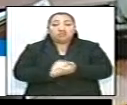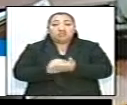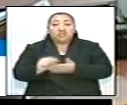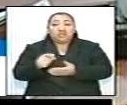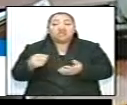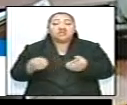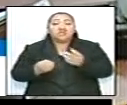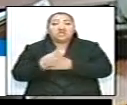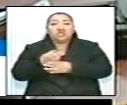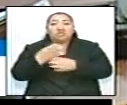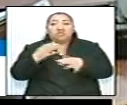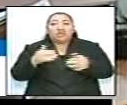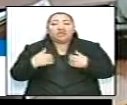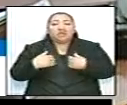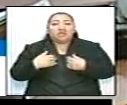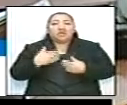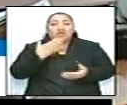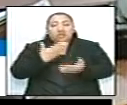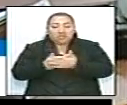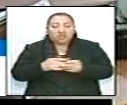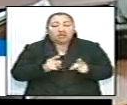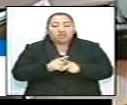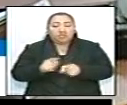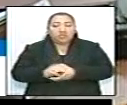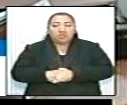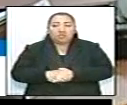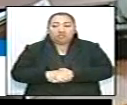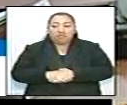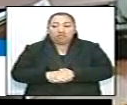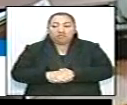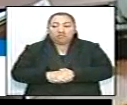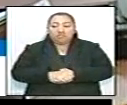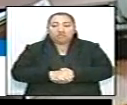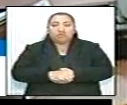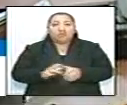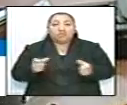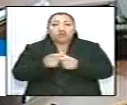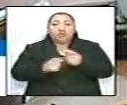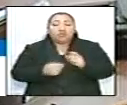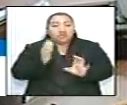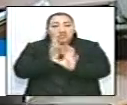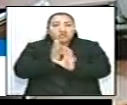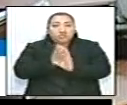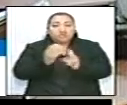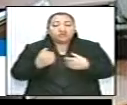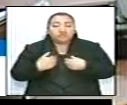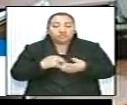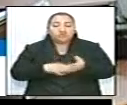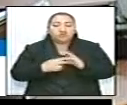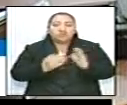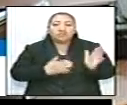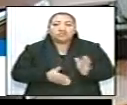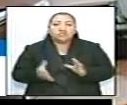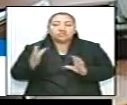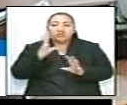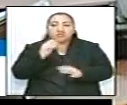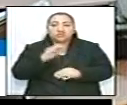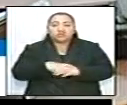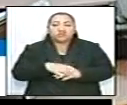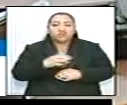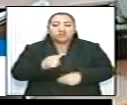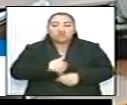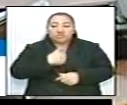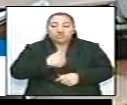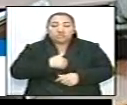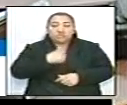representación. Ya tengo que agradecer también a tus colegas, usted es psicóloga, que ya tengo para poder hablar sobre la autoestima